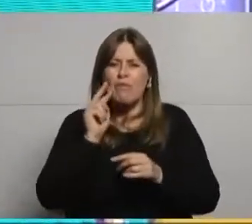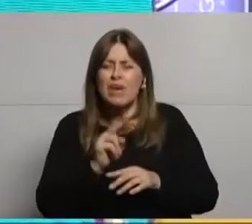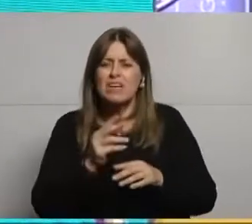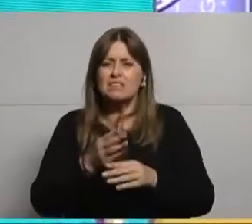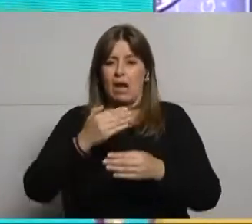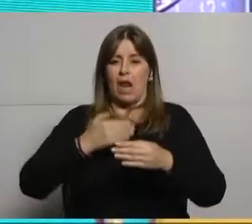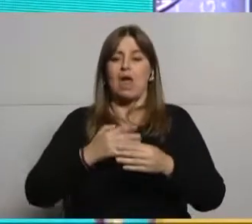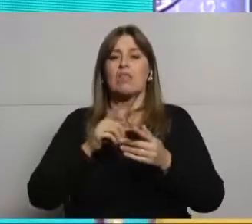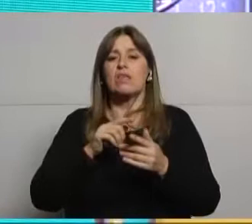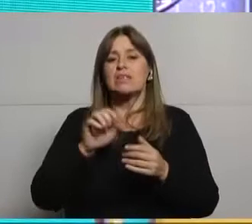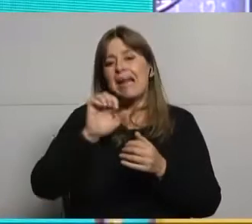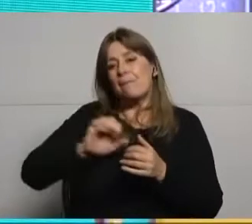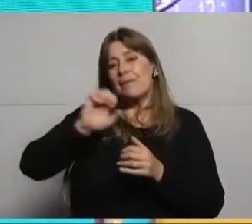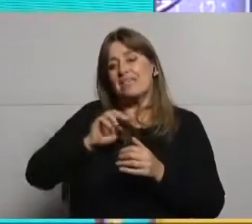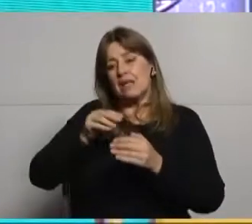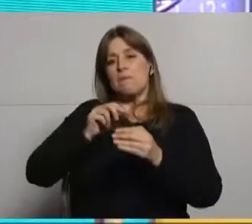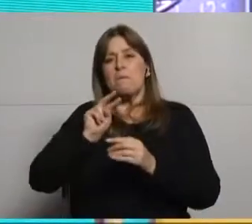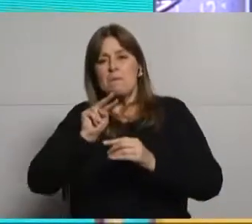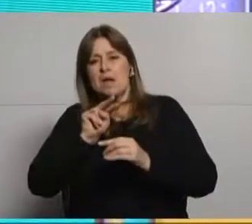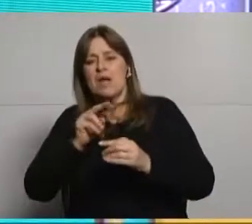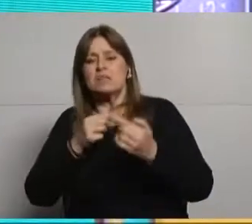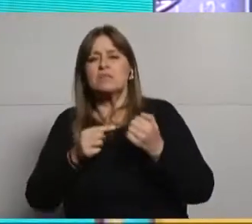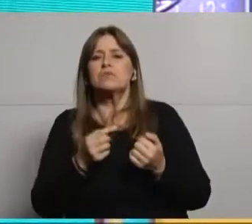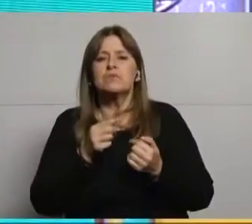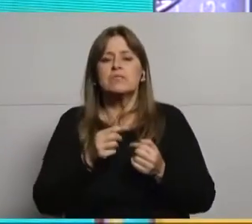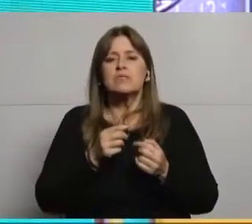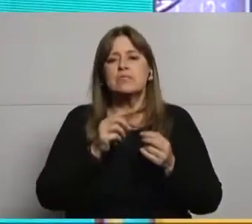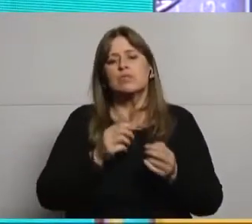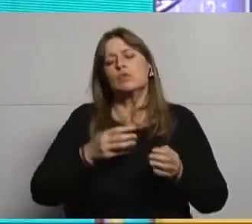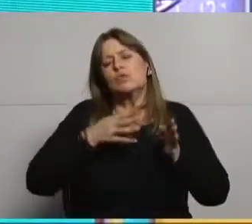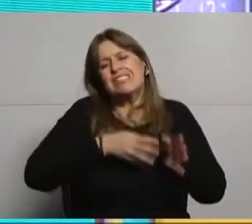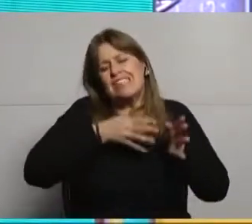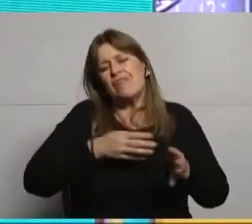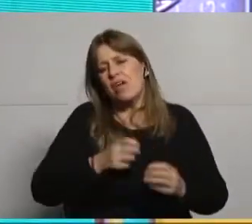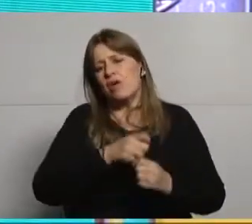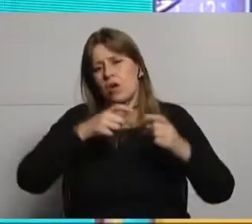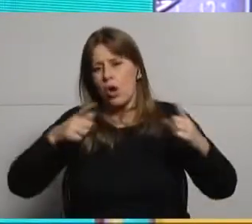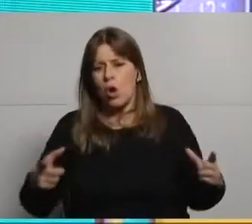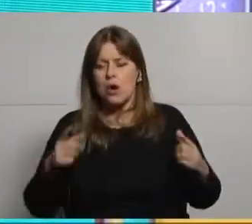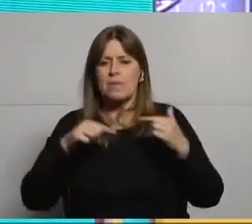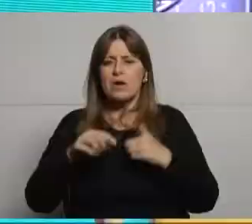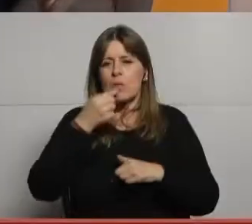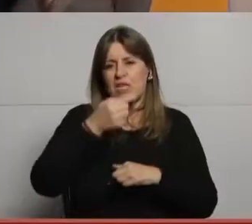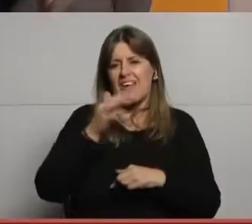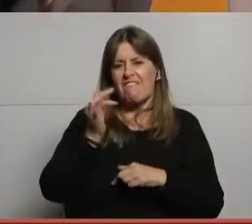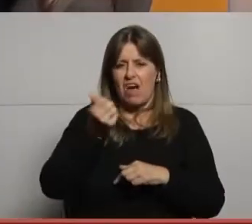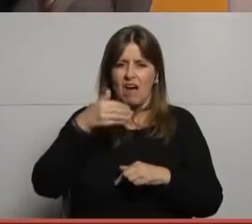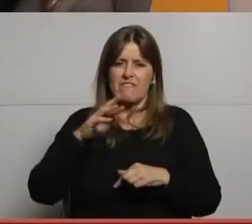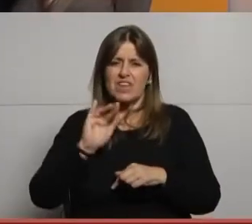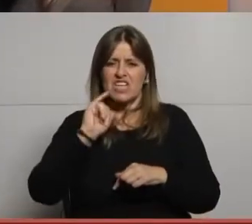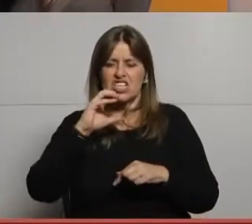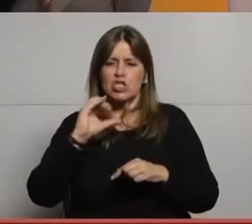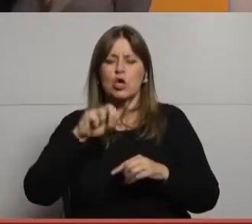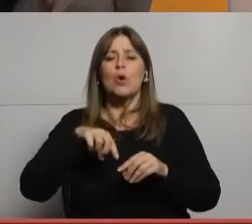desde el lado de la empresa ese tipo de Sí, es un desafío enorme, ¿no? Es como decía Fabricio también, es decir, en